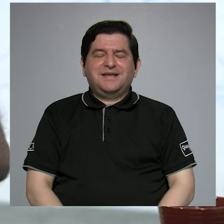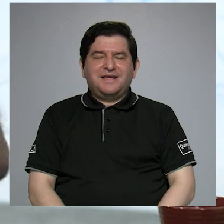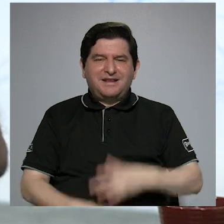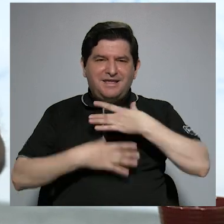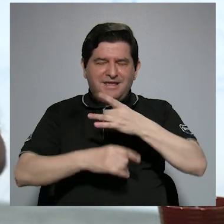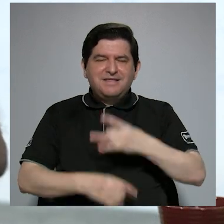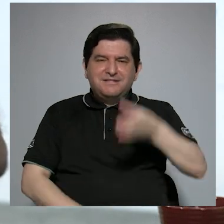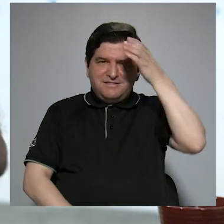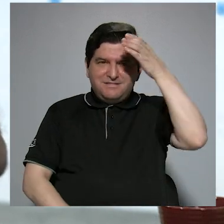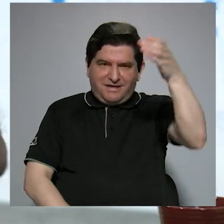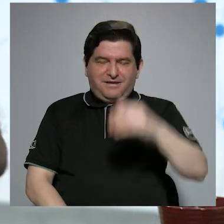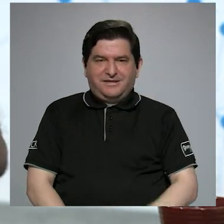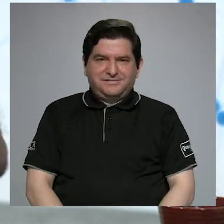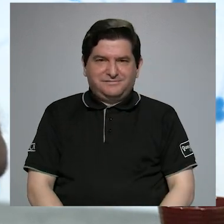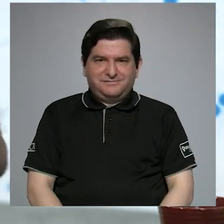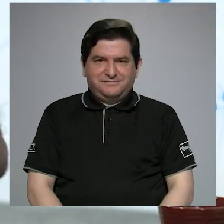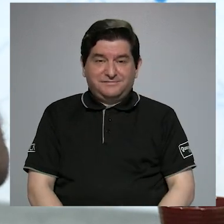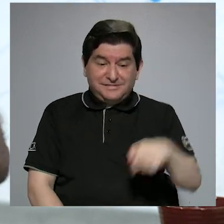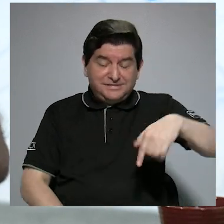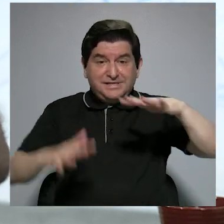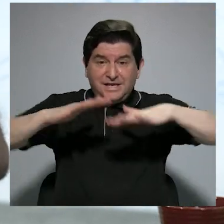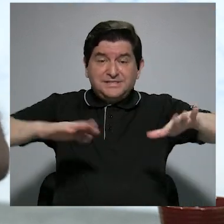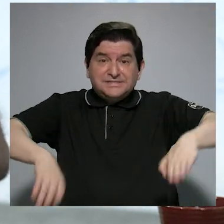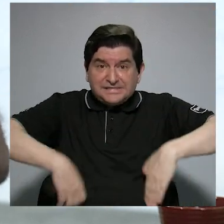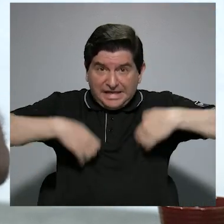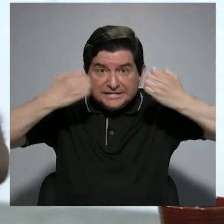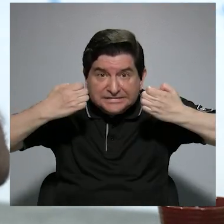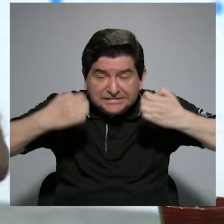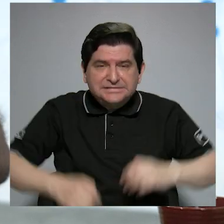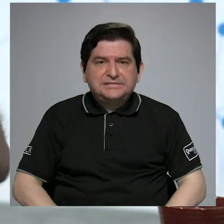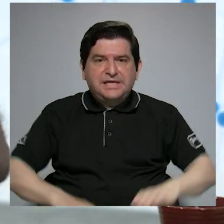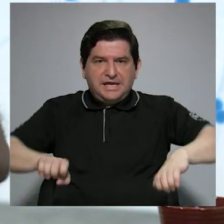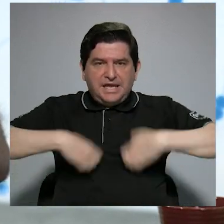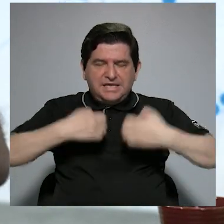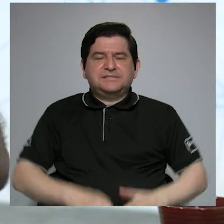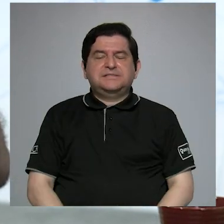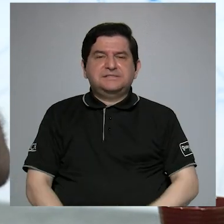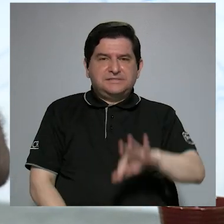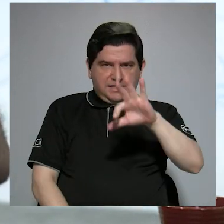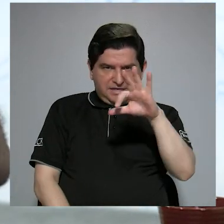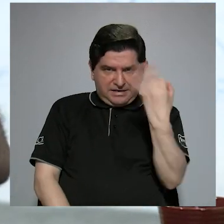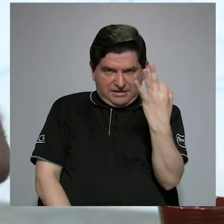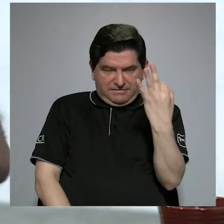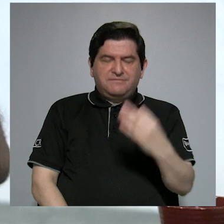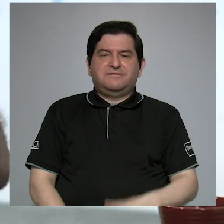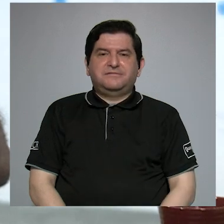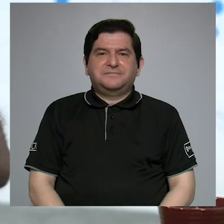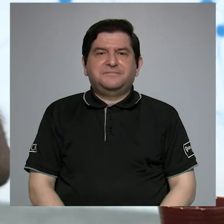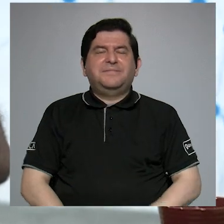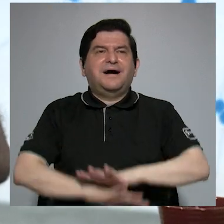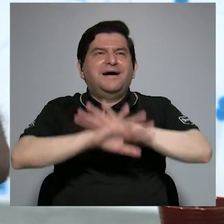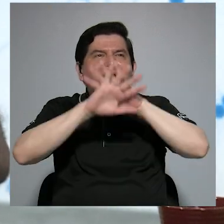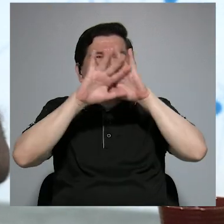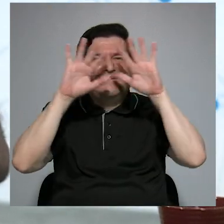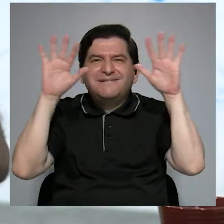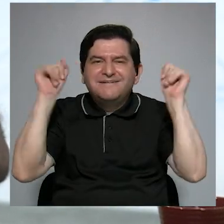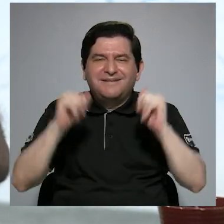cultural, porque definitivamente si este espacio existe es porque existen los medios, porque tienen esa